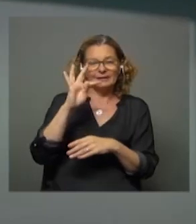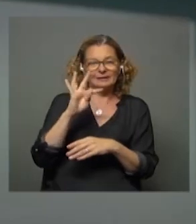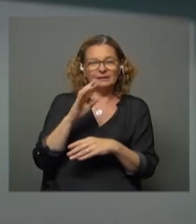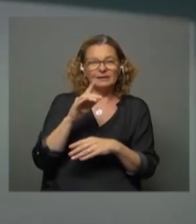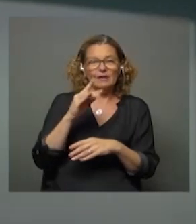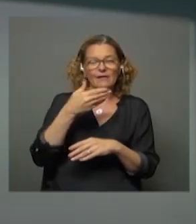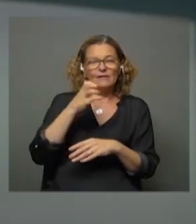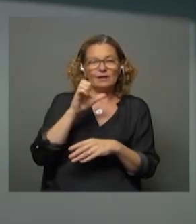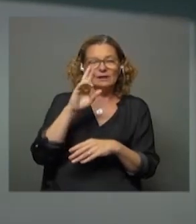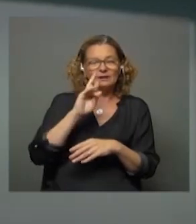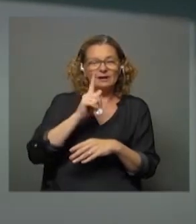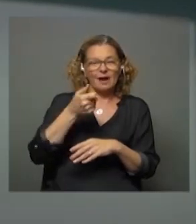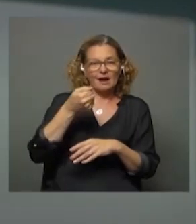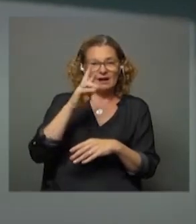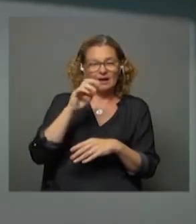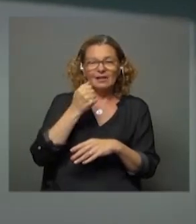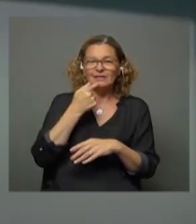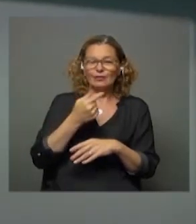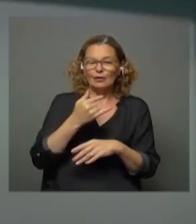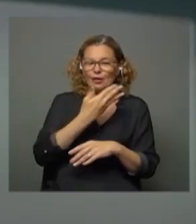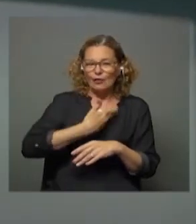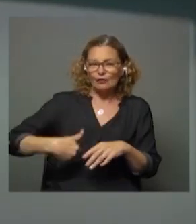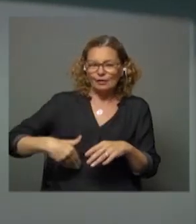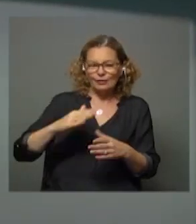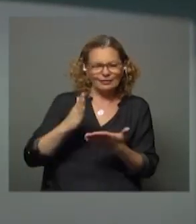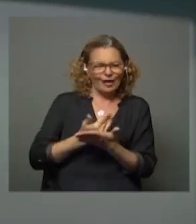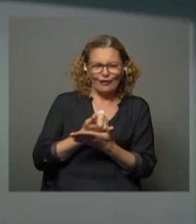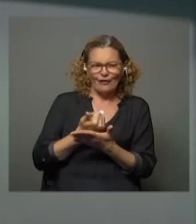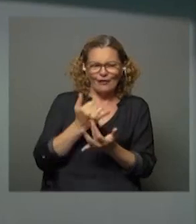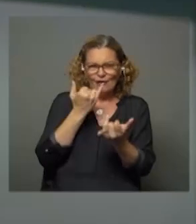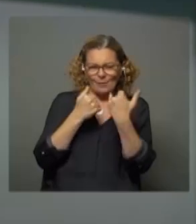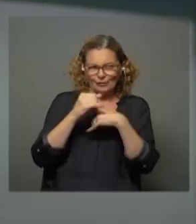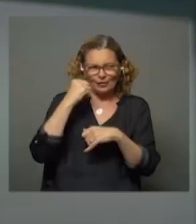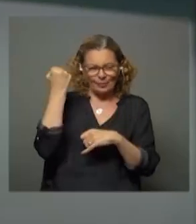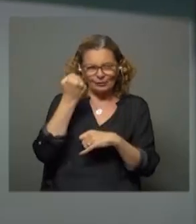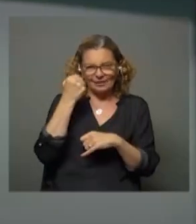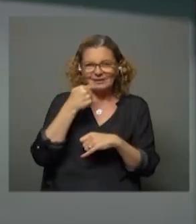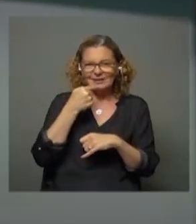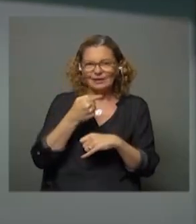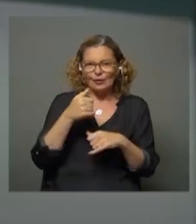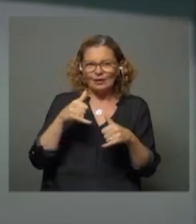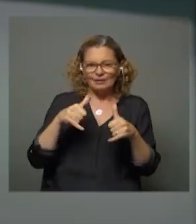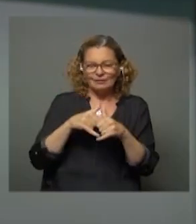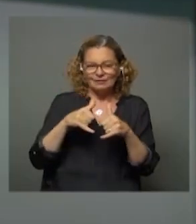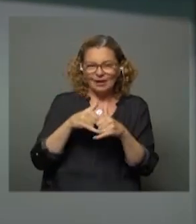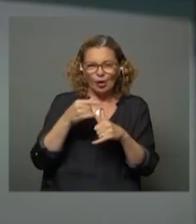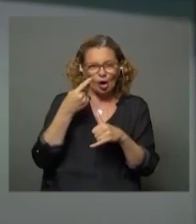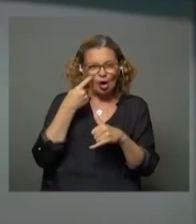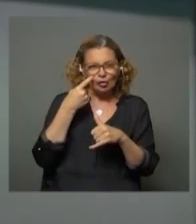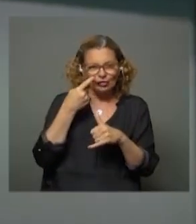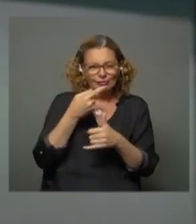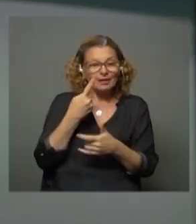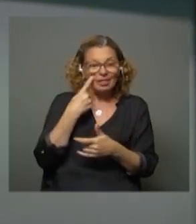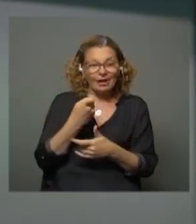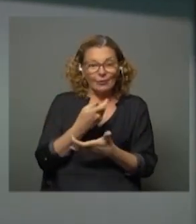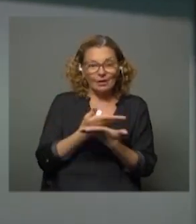amplista Mario Vergara dijo que el gobierno negó información crucial sostuvo que en virtud de los chats que se filtraron se evidencia